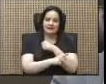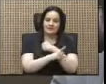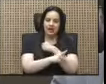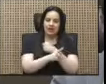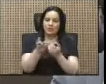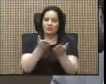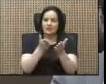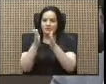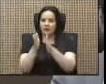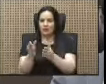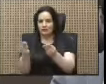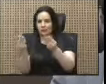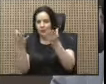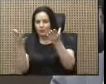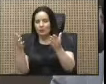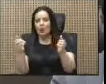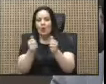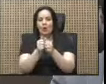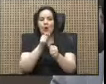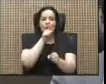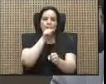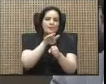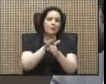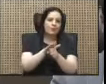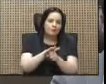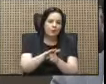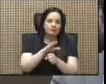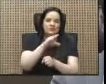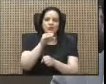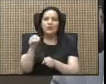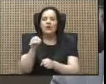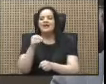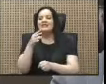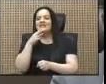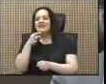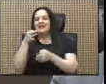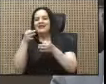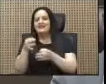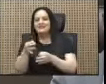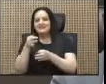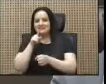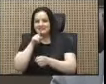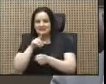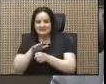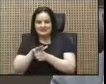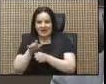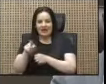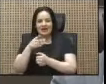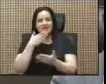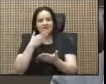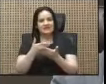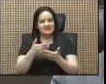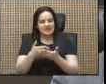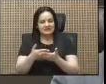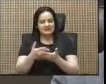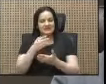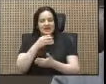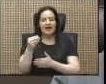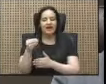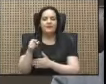públicos con el propósito de garantizar la eficiencia